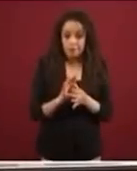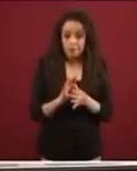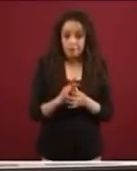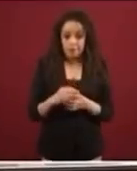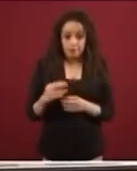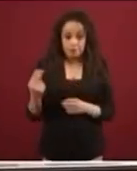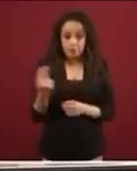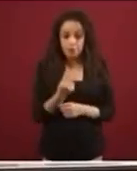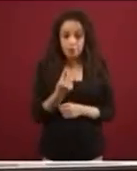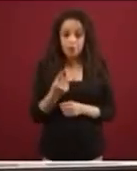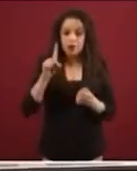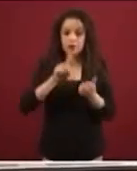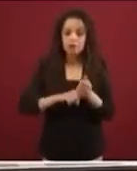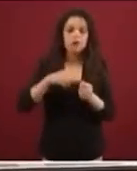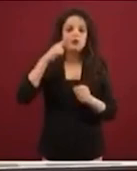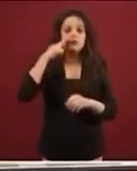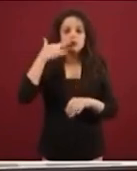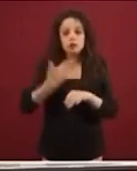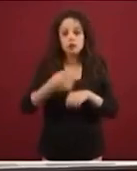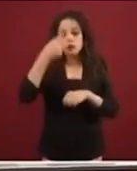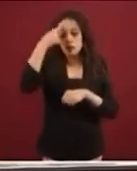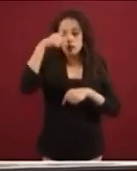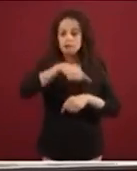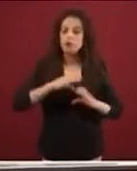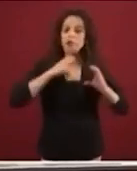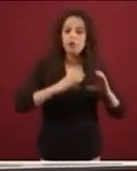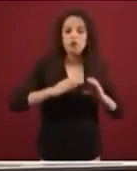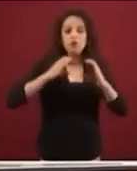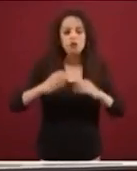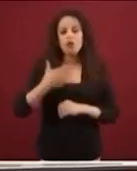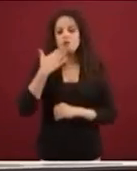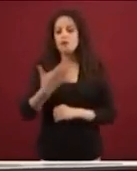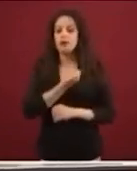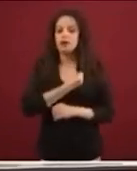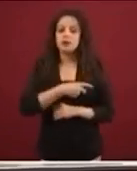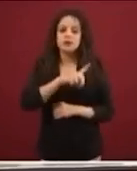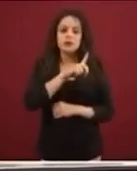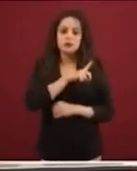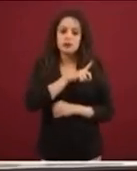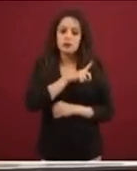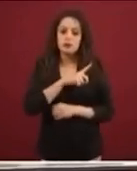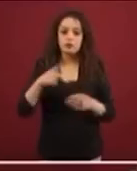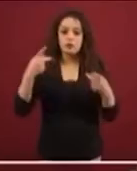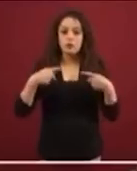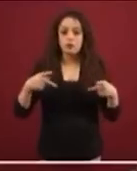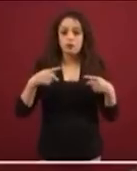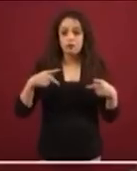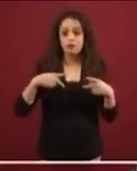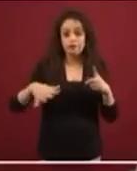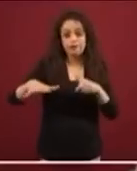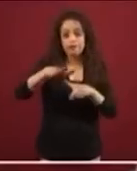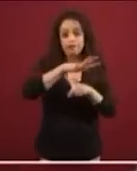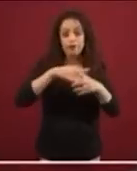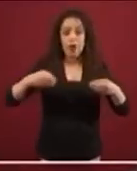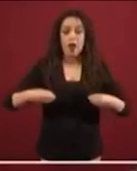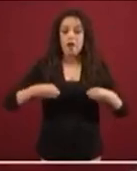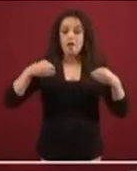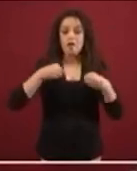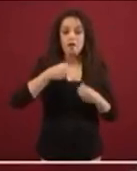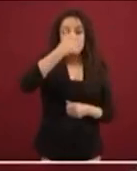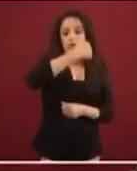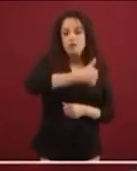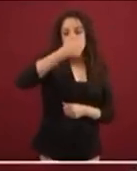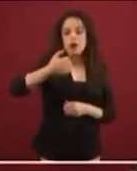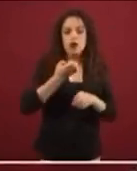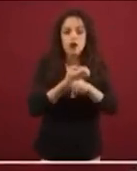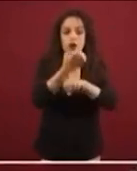de la responsabilidad del cuidado de la salud de la población que vive en cada rincón del país. Pero la ley contempla